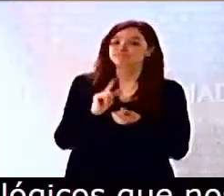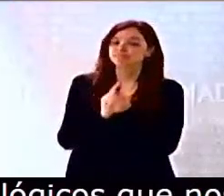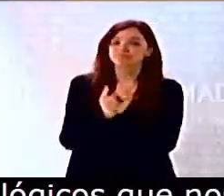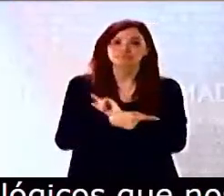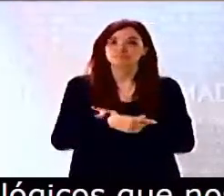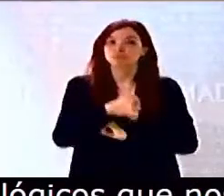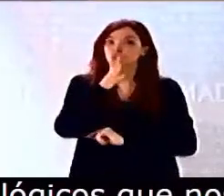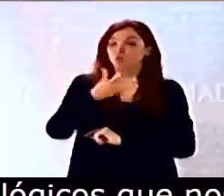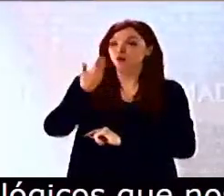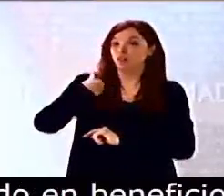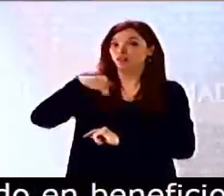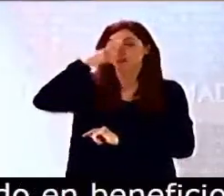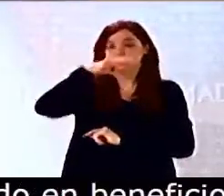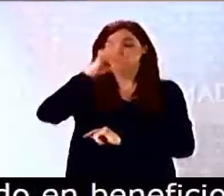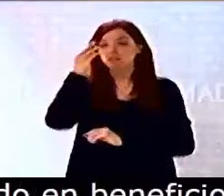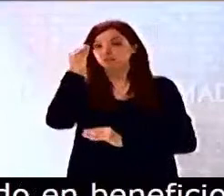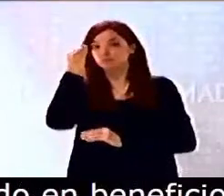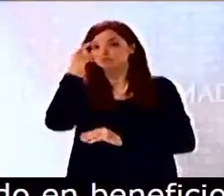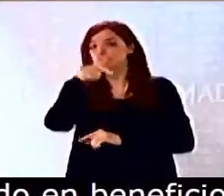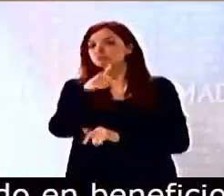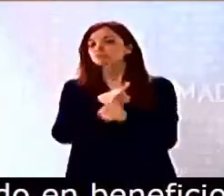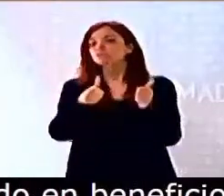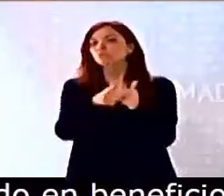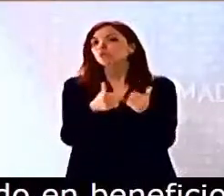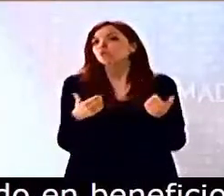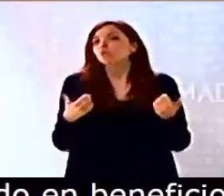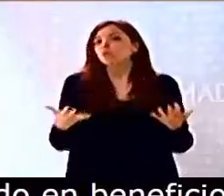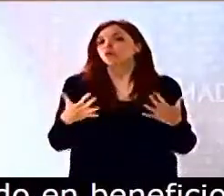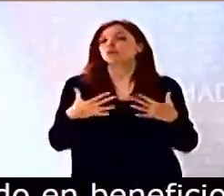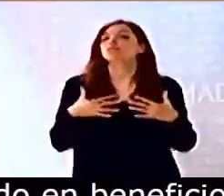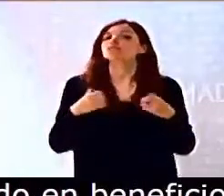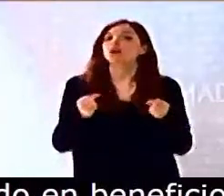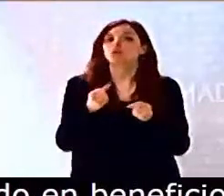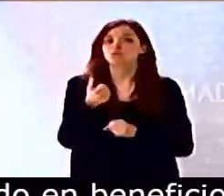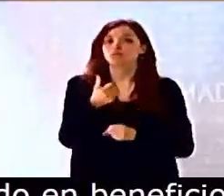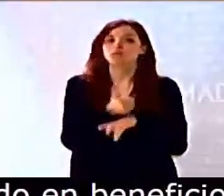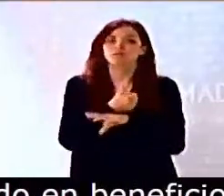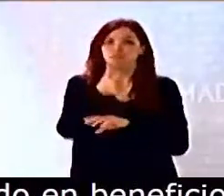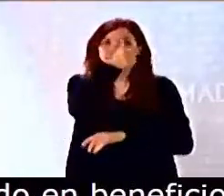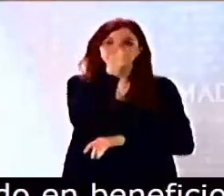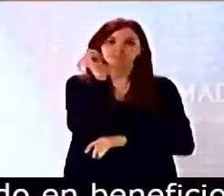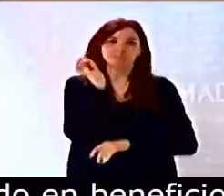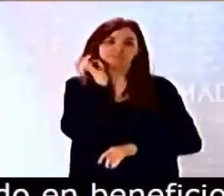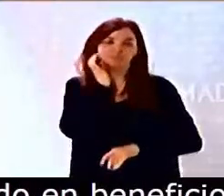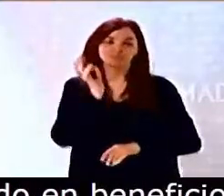los extremeños y de las extremeñas.